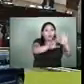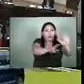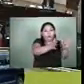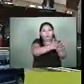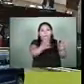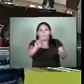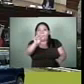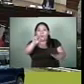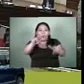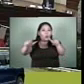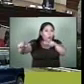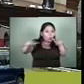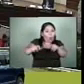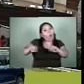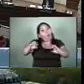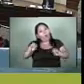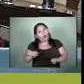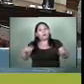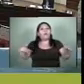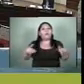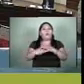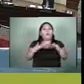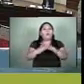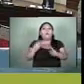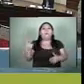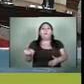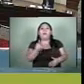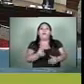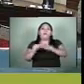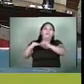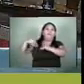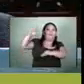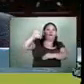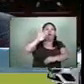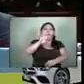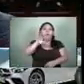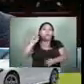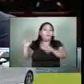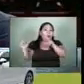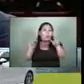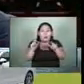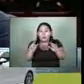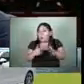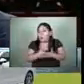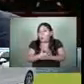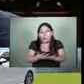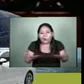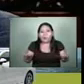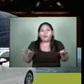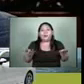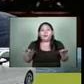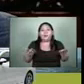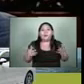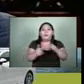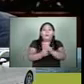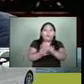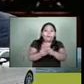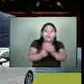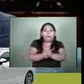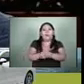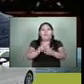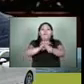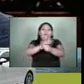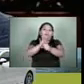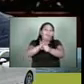21 años, y también para las personas que son mayores de 40 años y que por algún efecto de la pandemia